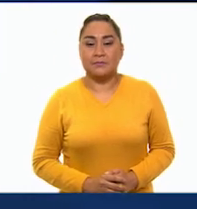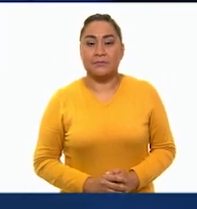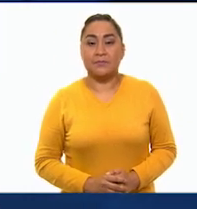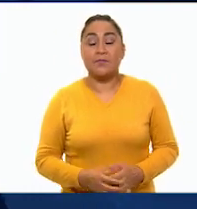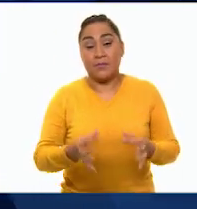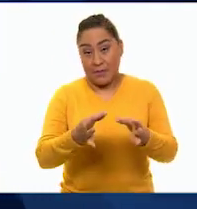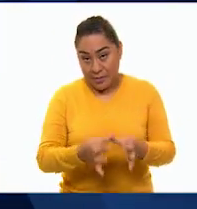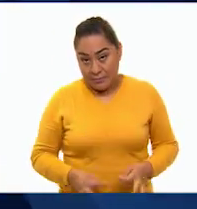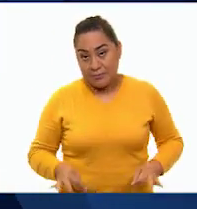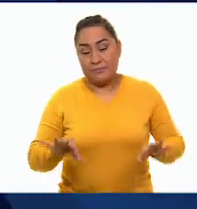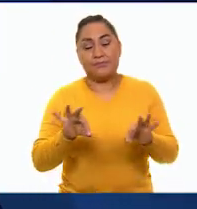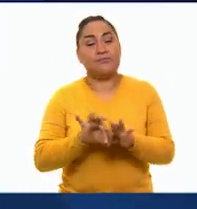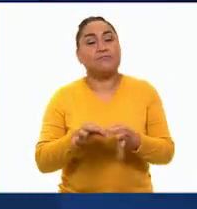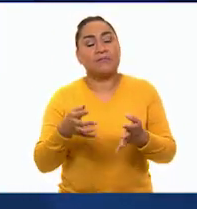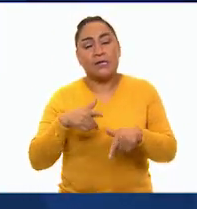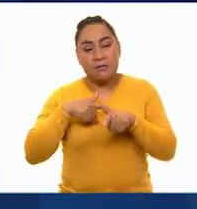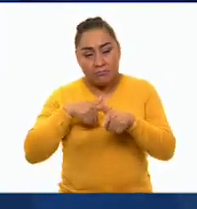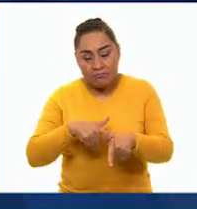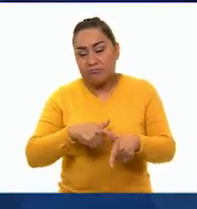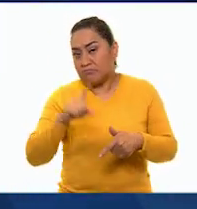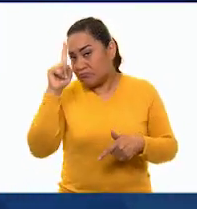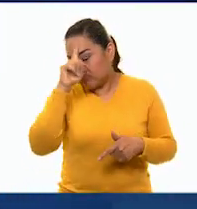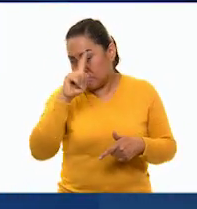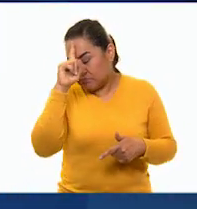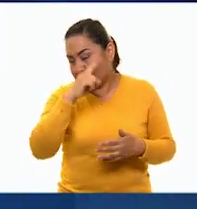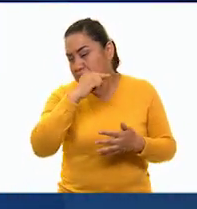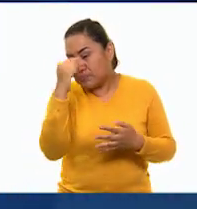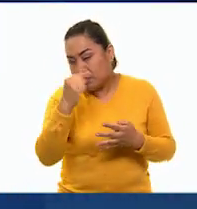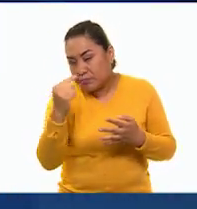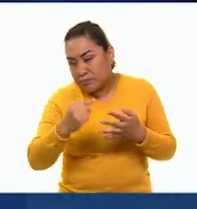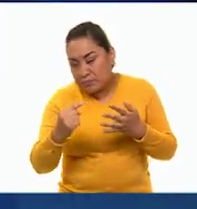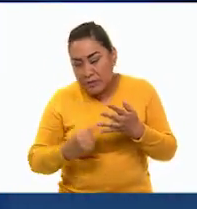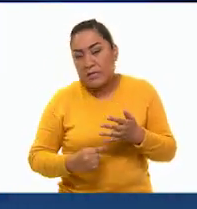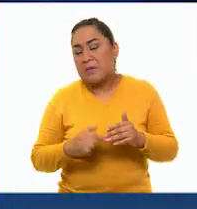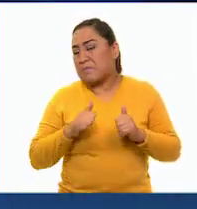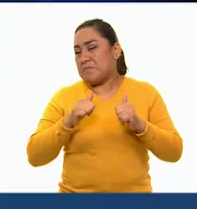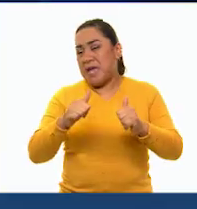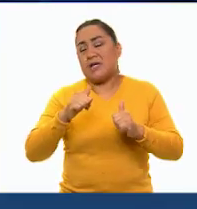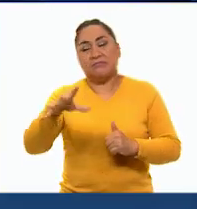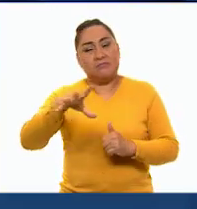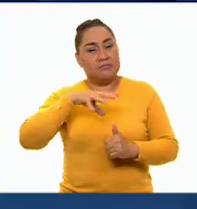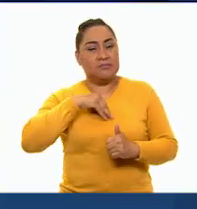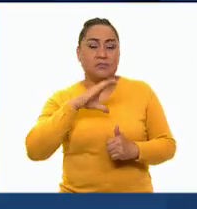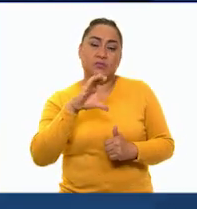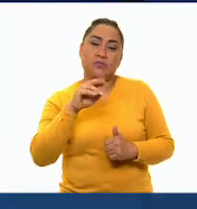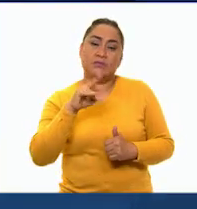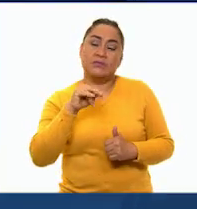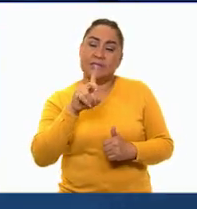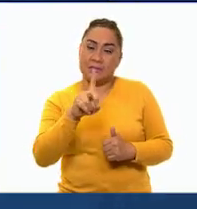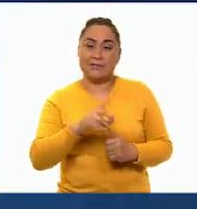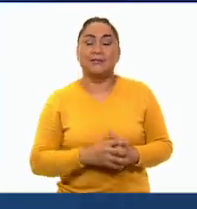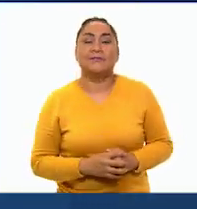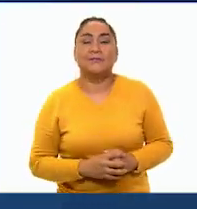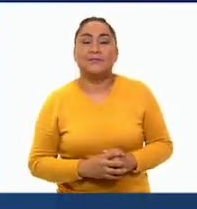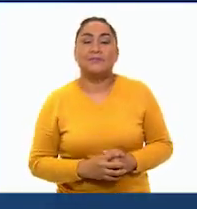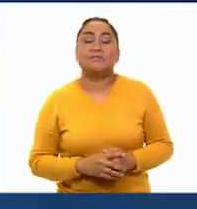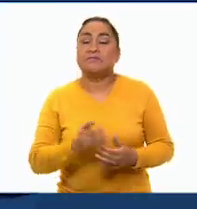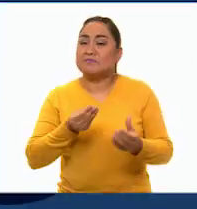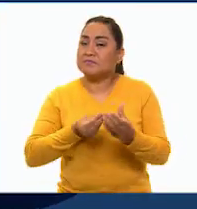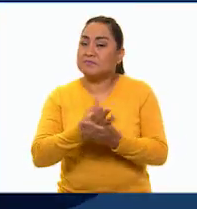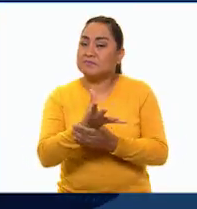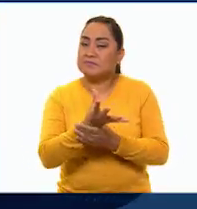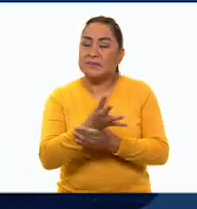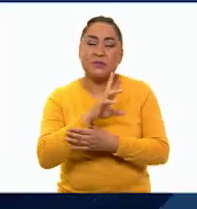Es muy importante continuar con las recomendaciones para evitar contagios de COVID. Trata de